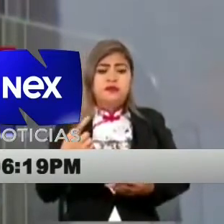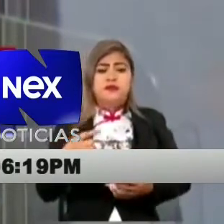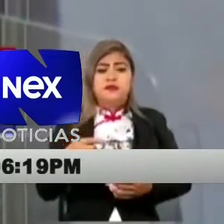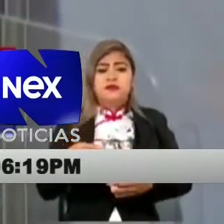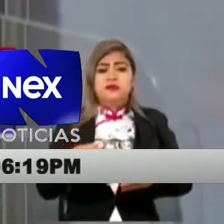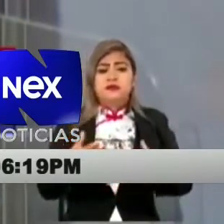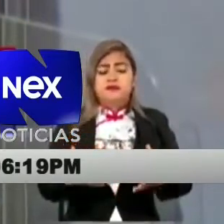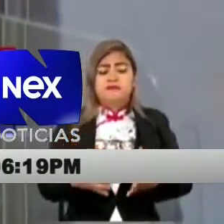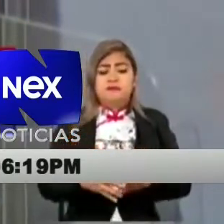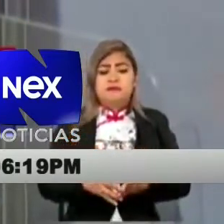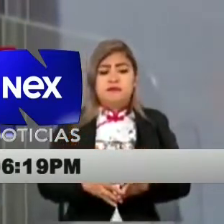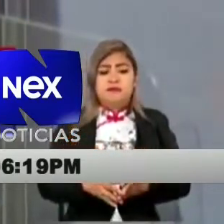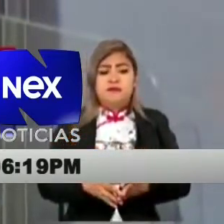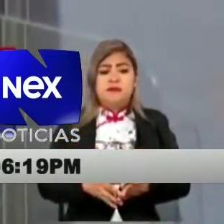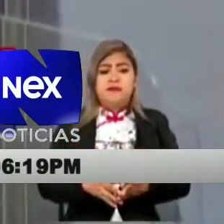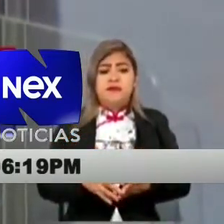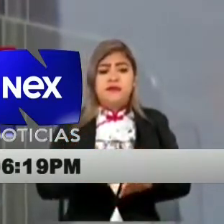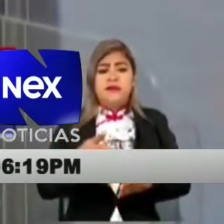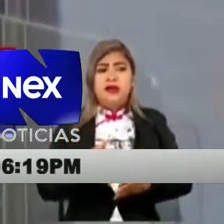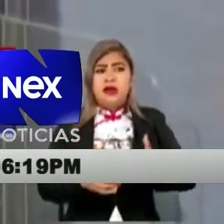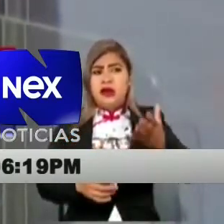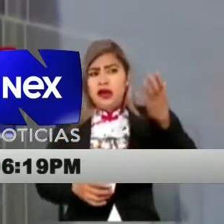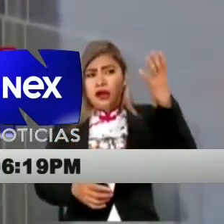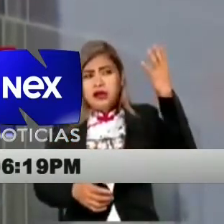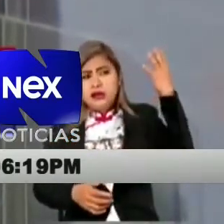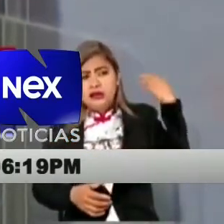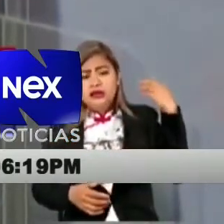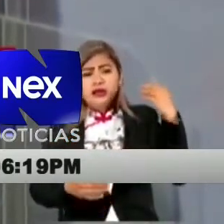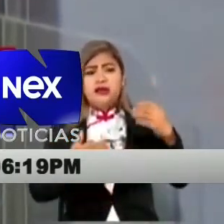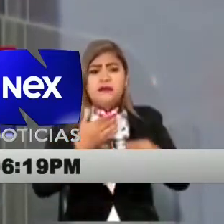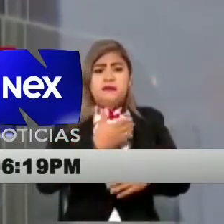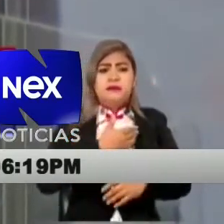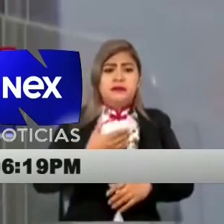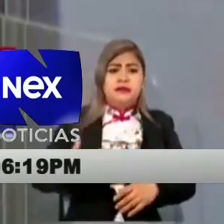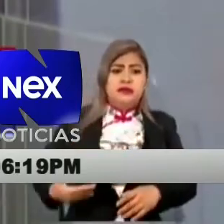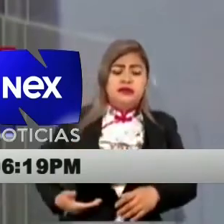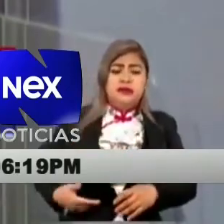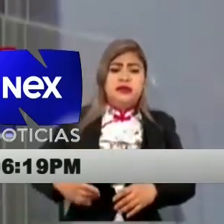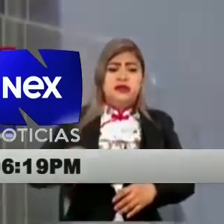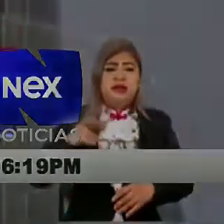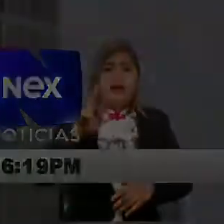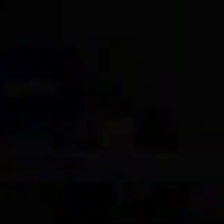hizo en el periodo del presidente Ricardo Martinelli.